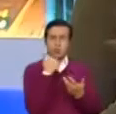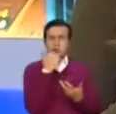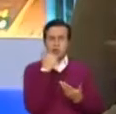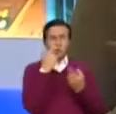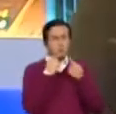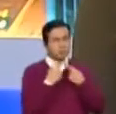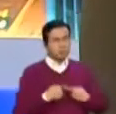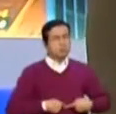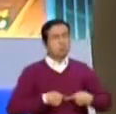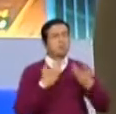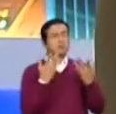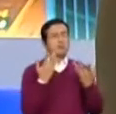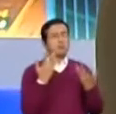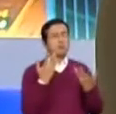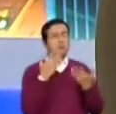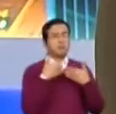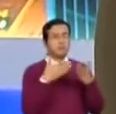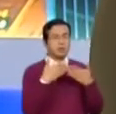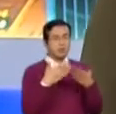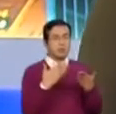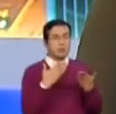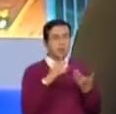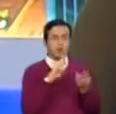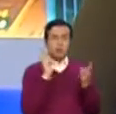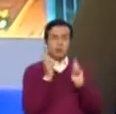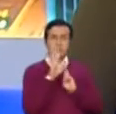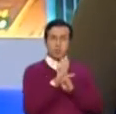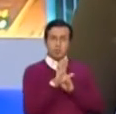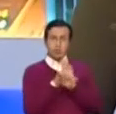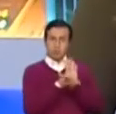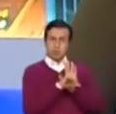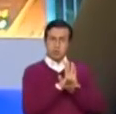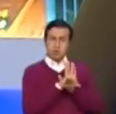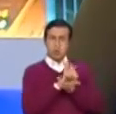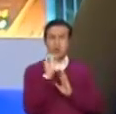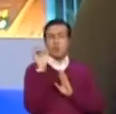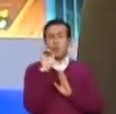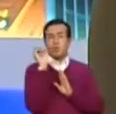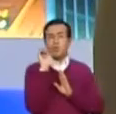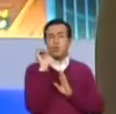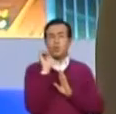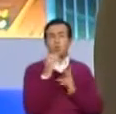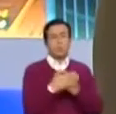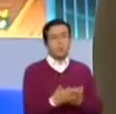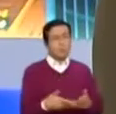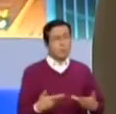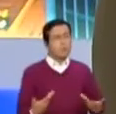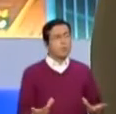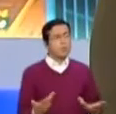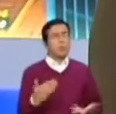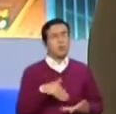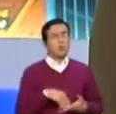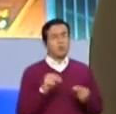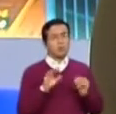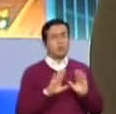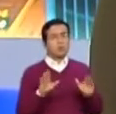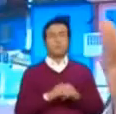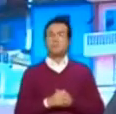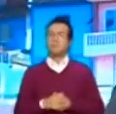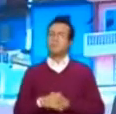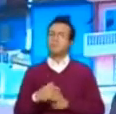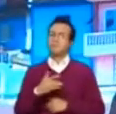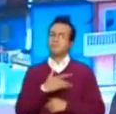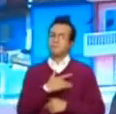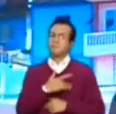de pronunciamiento para que Panamá reforme un poco su marco jurídico o para que pues este tipo de situaciones no se repitan? A mí me